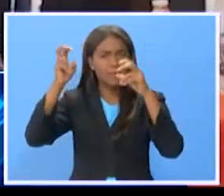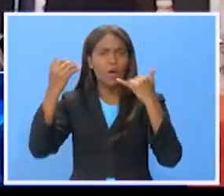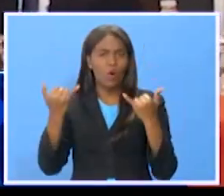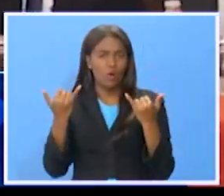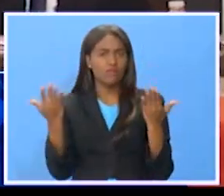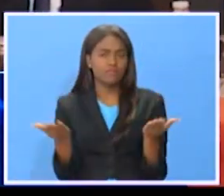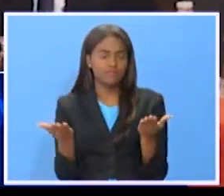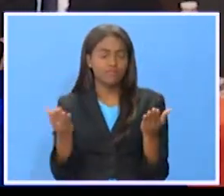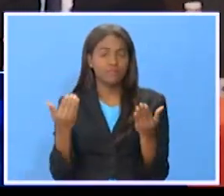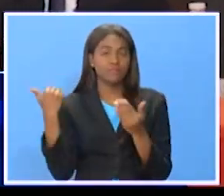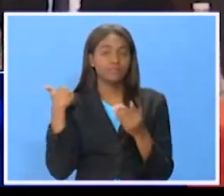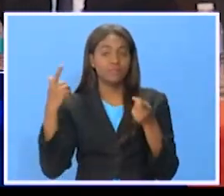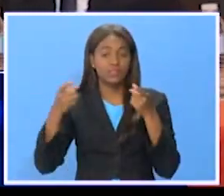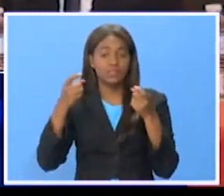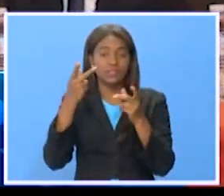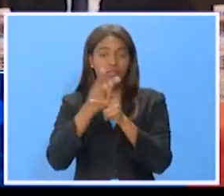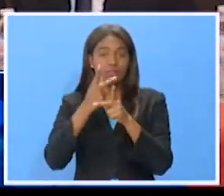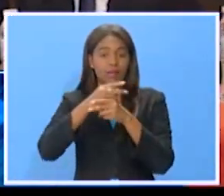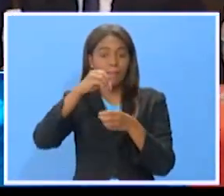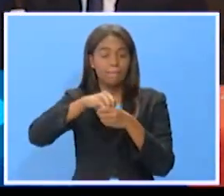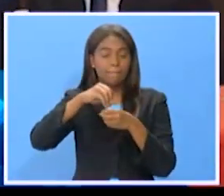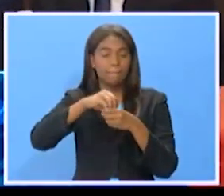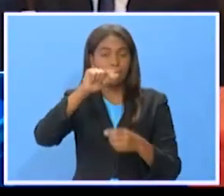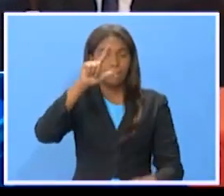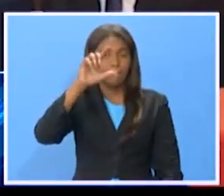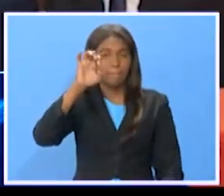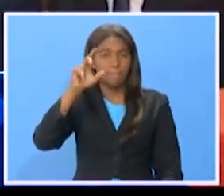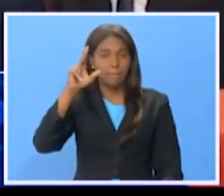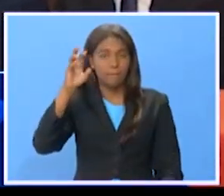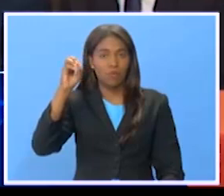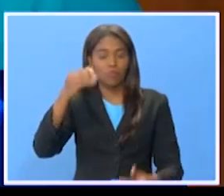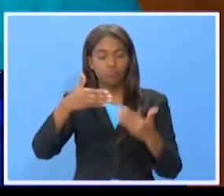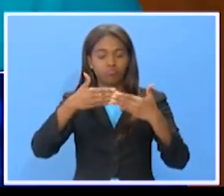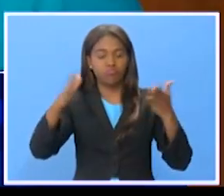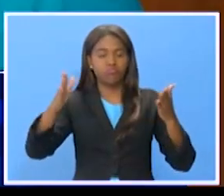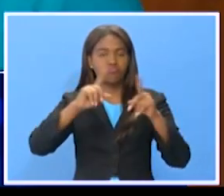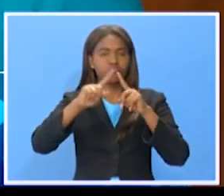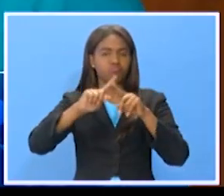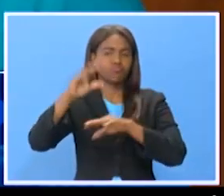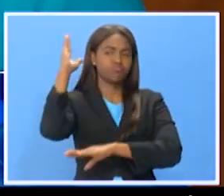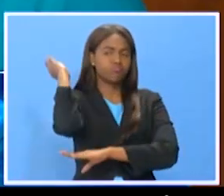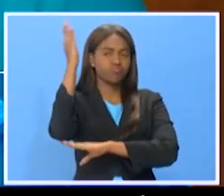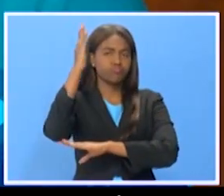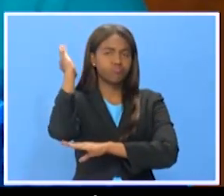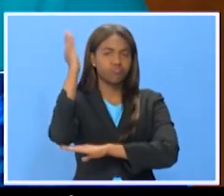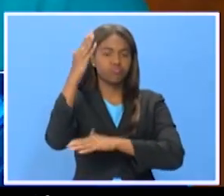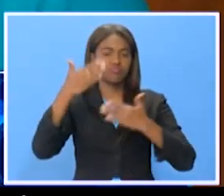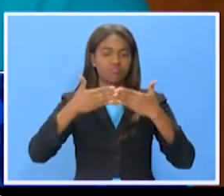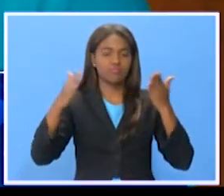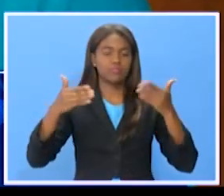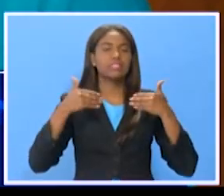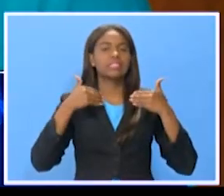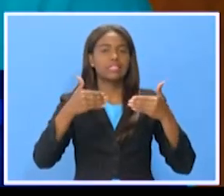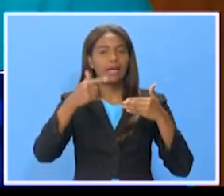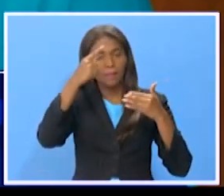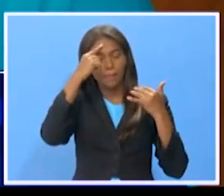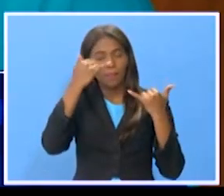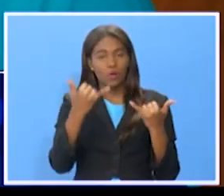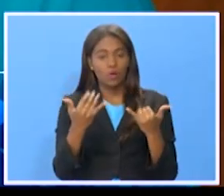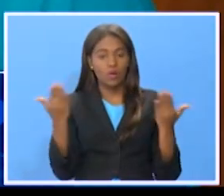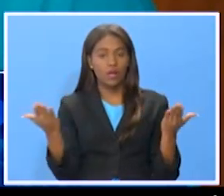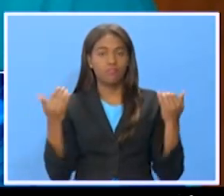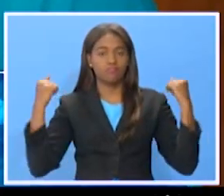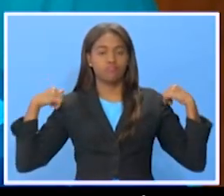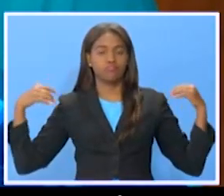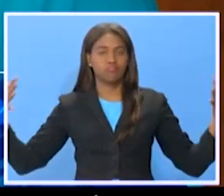El superintendente de bancos, Alejandro Fernández, dio apertura a las conferencias que se ofrecieron en el desarrollo de del 20º